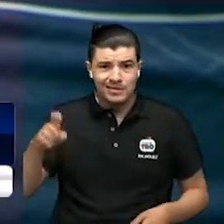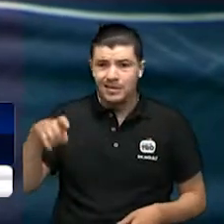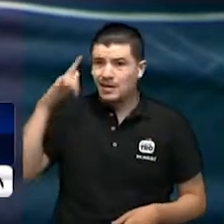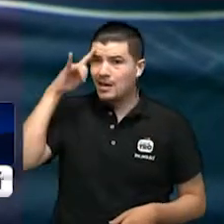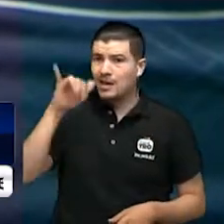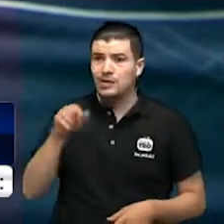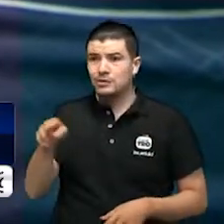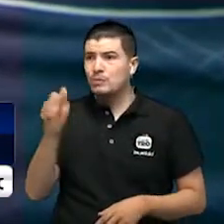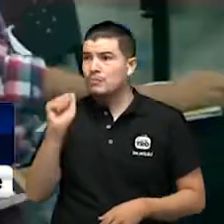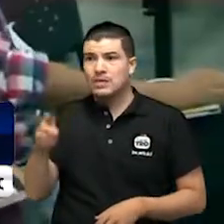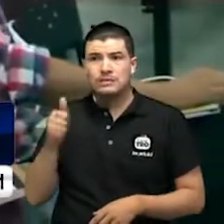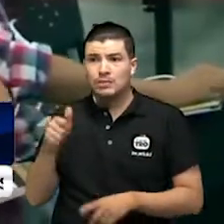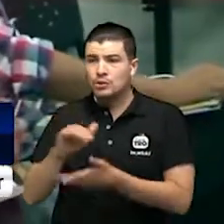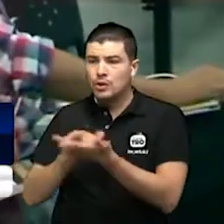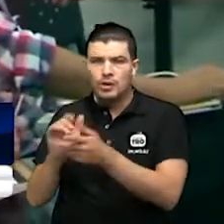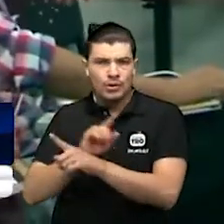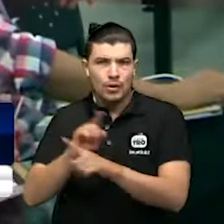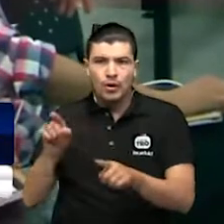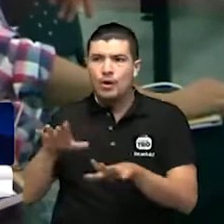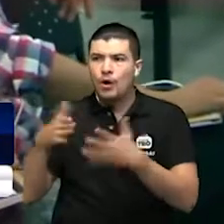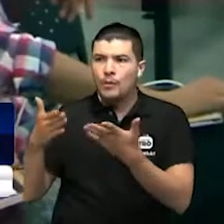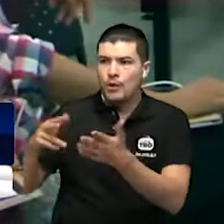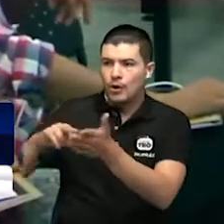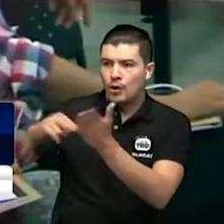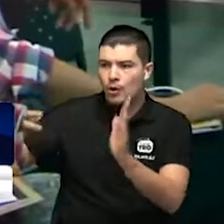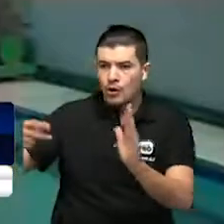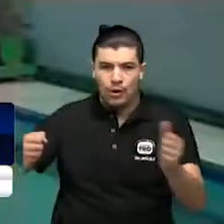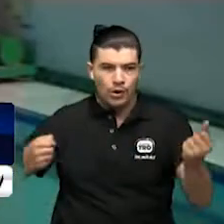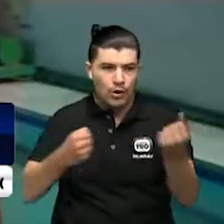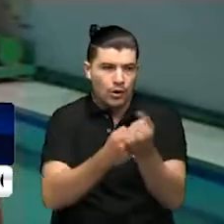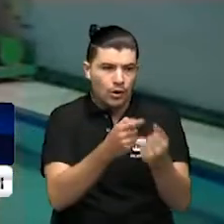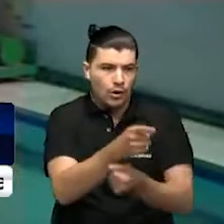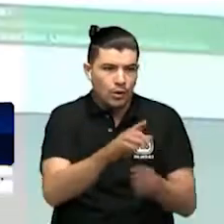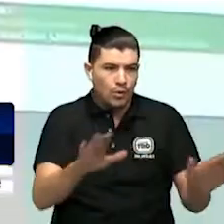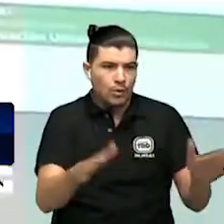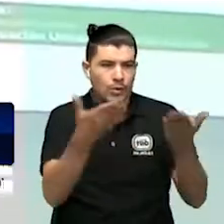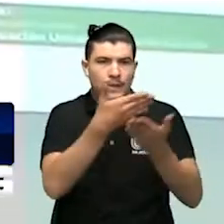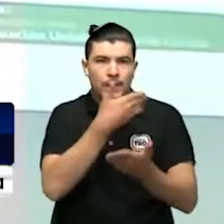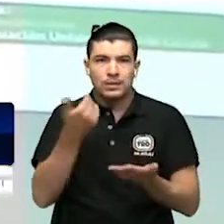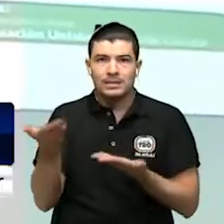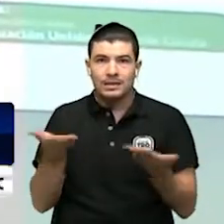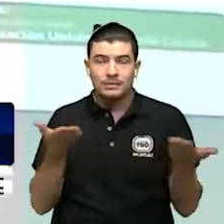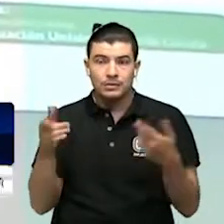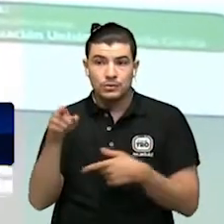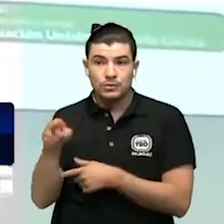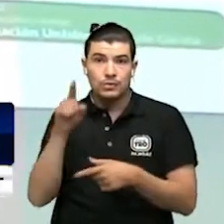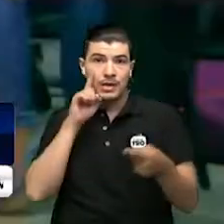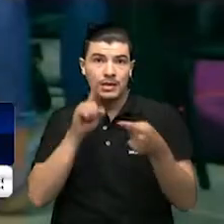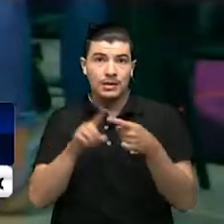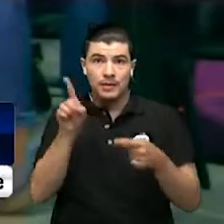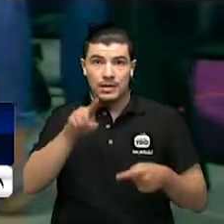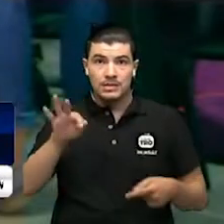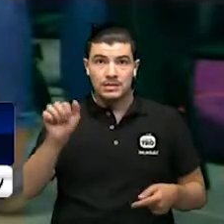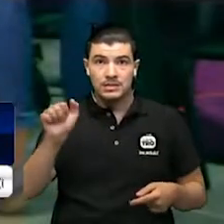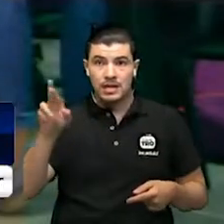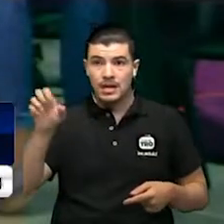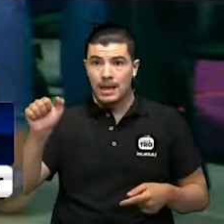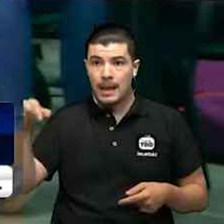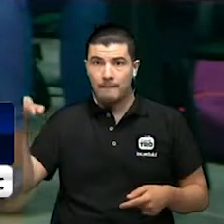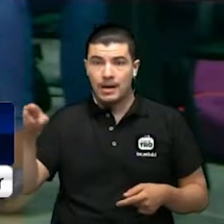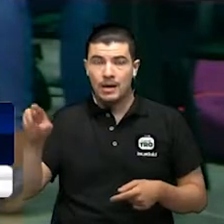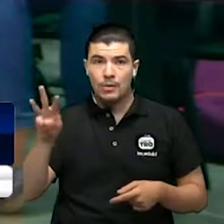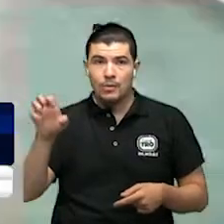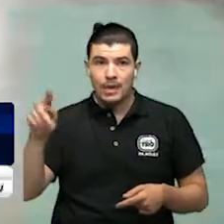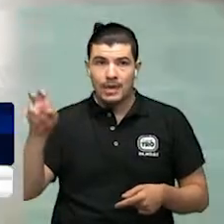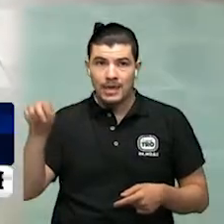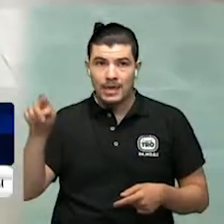ellos su negocio ver cómo pueden apalancar la tecnología para mejorar sus servicios el propósito de start-up weekend es impulsar